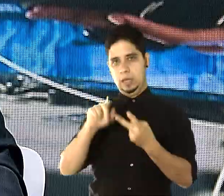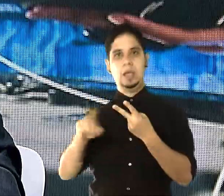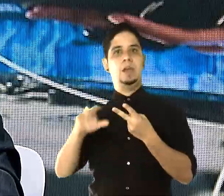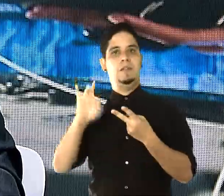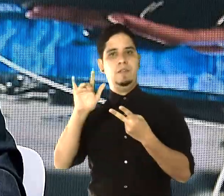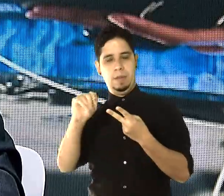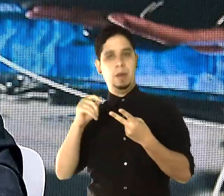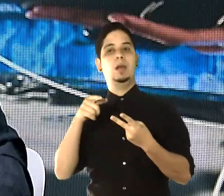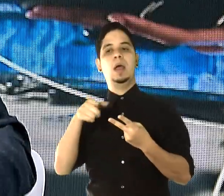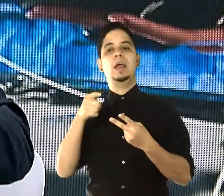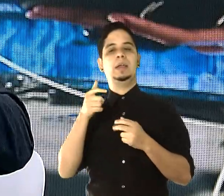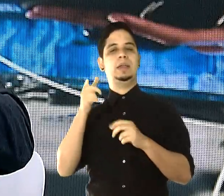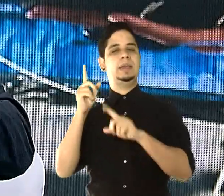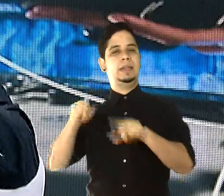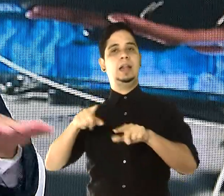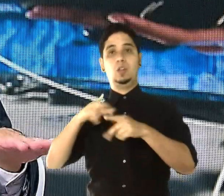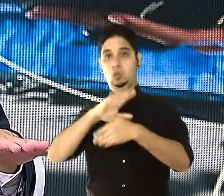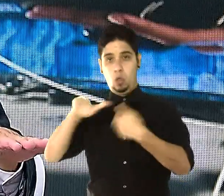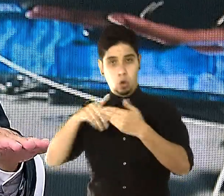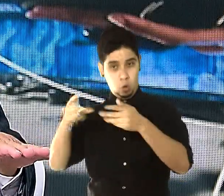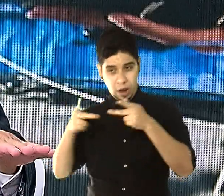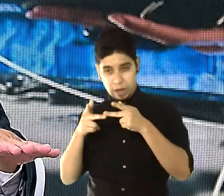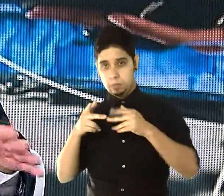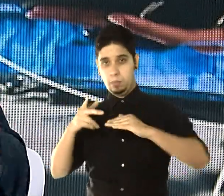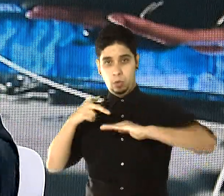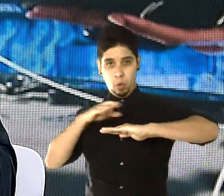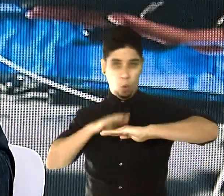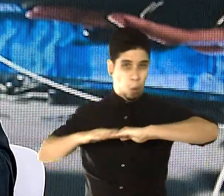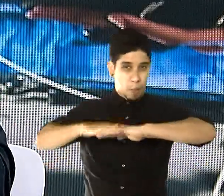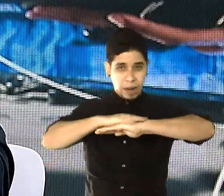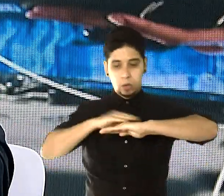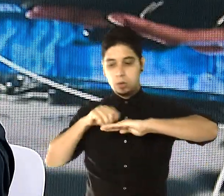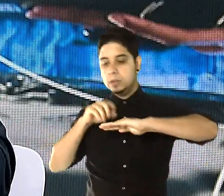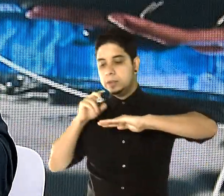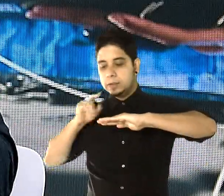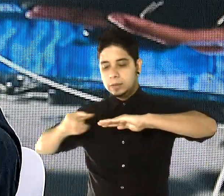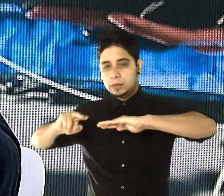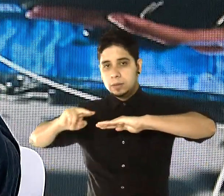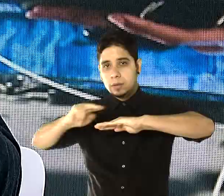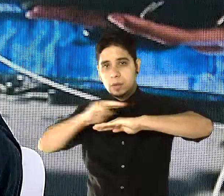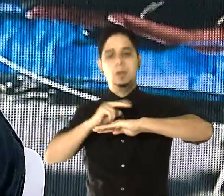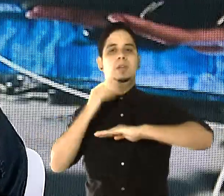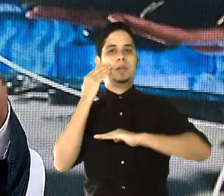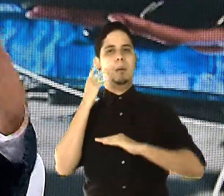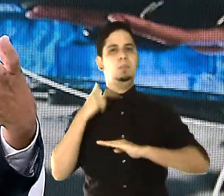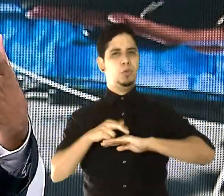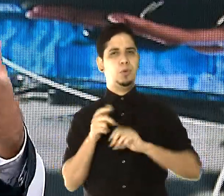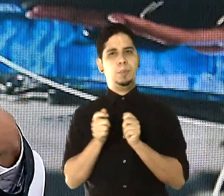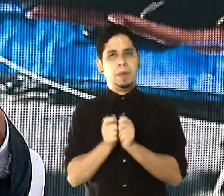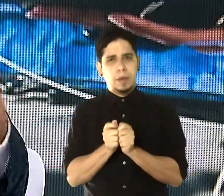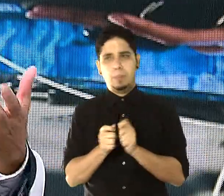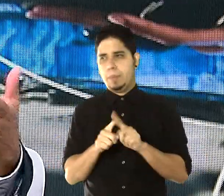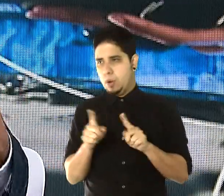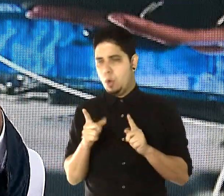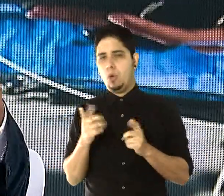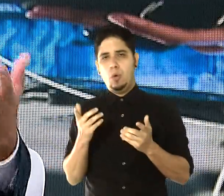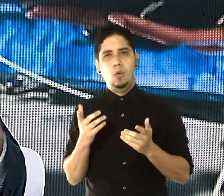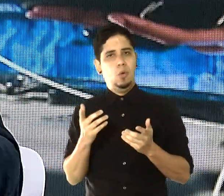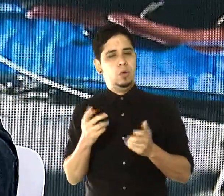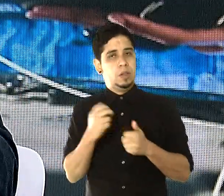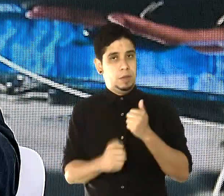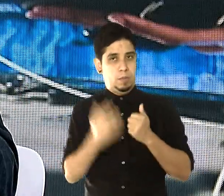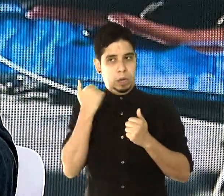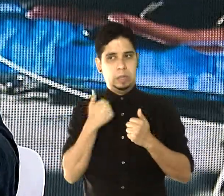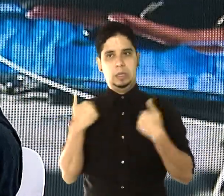área, municipio por municipio, en todos los rincones de Puerto Rico. Y tú sabes que Puerto Rico es una isla pequeña pero complicada. Tenemos montañas, tenemos